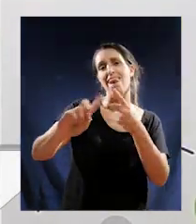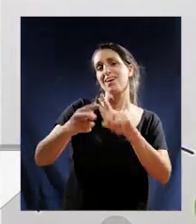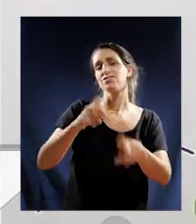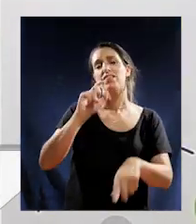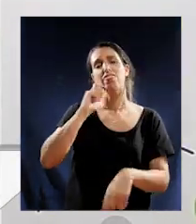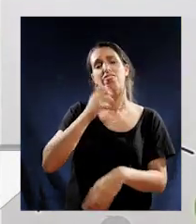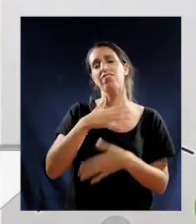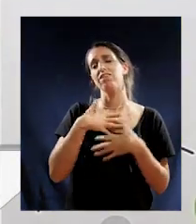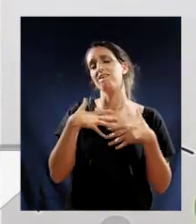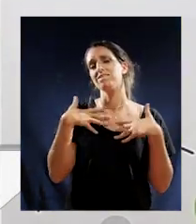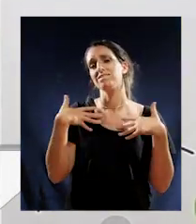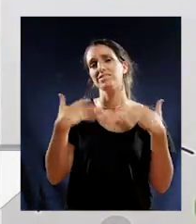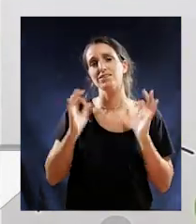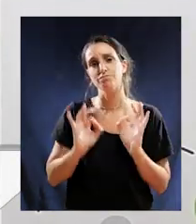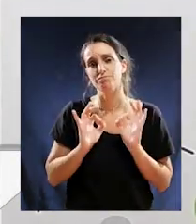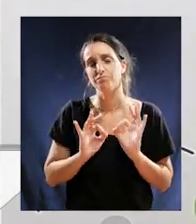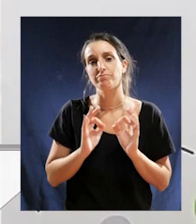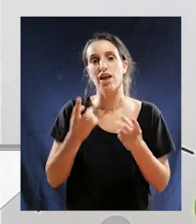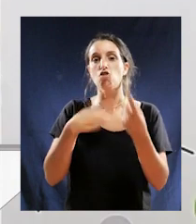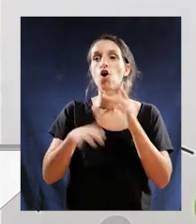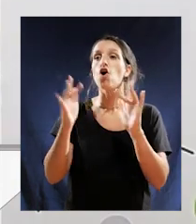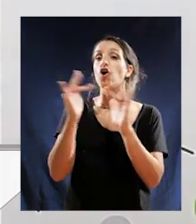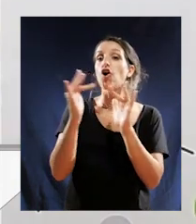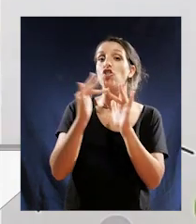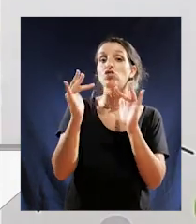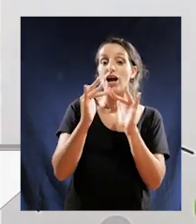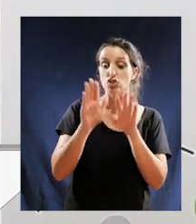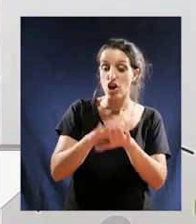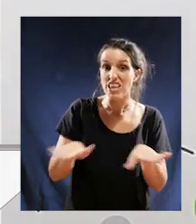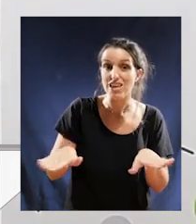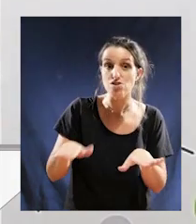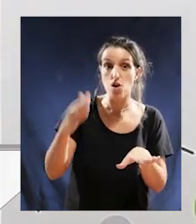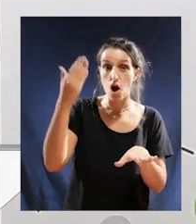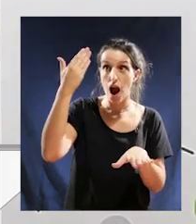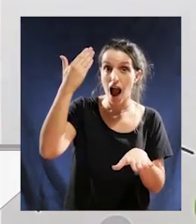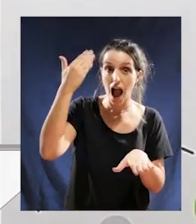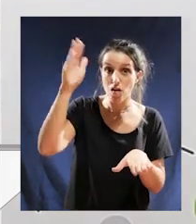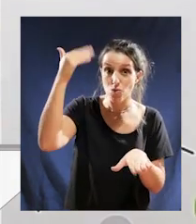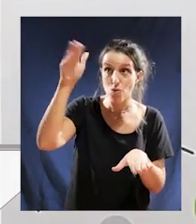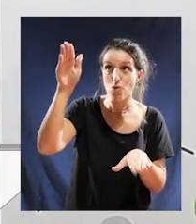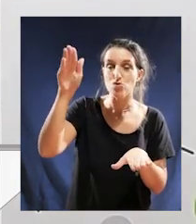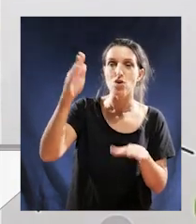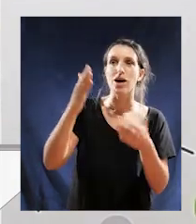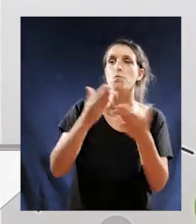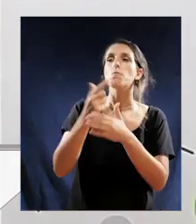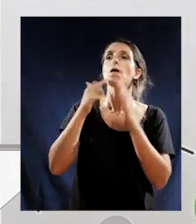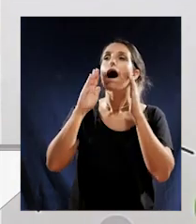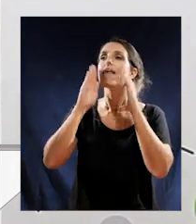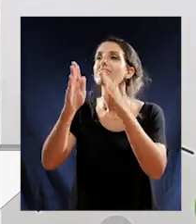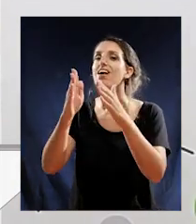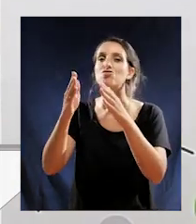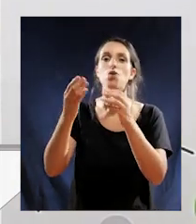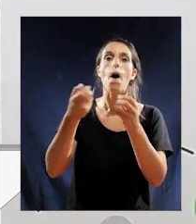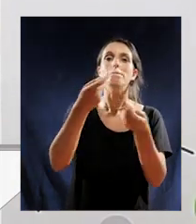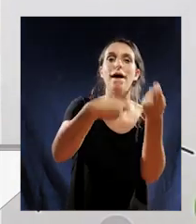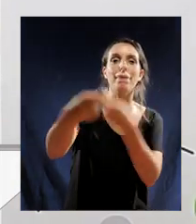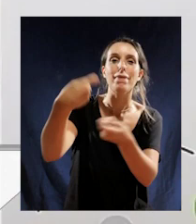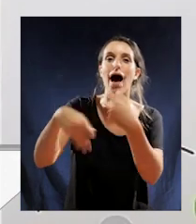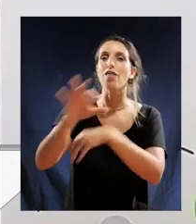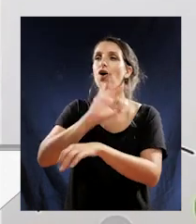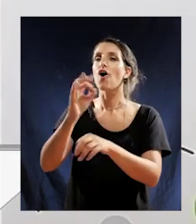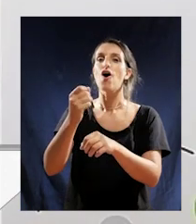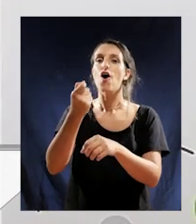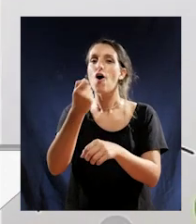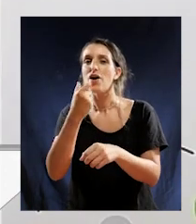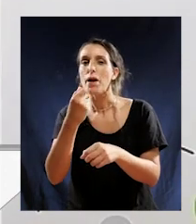relaciones enormemente conmovedoras así que estar en contacto con ellos estar atentos de lo que necesitan hacer los mandados proveerles